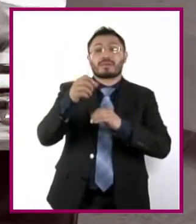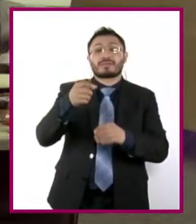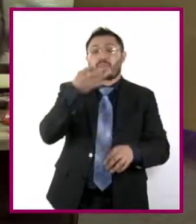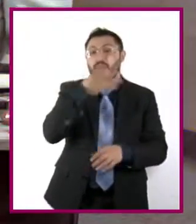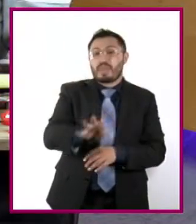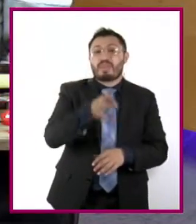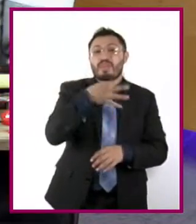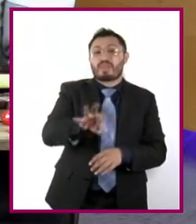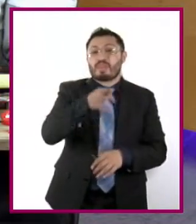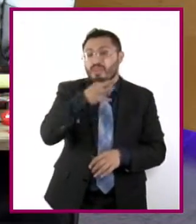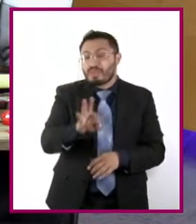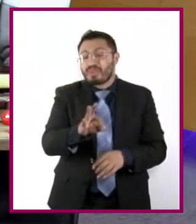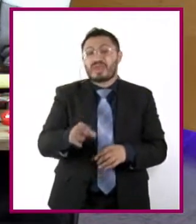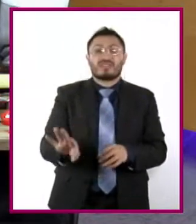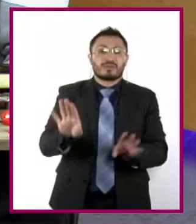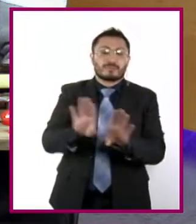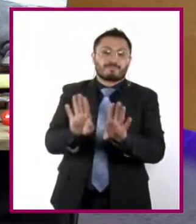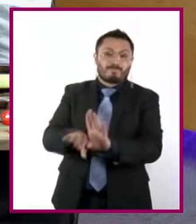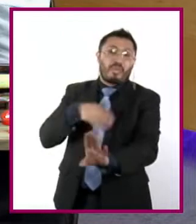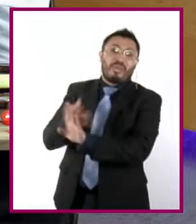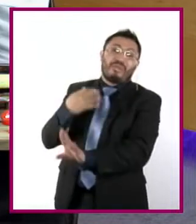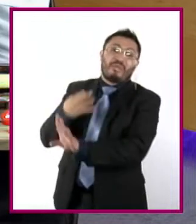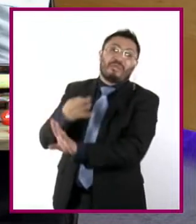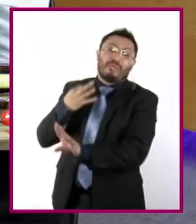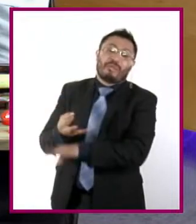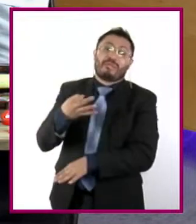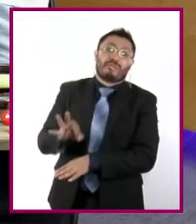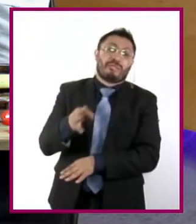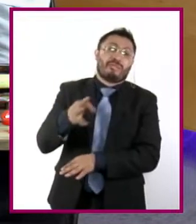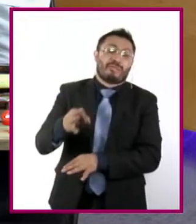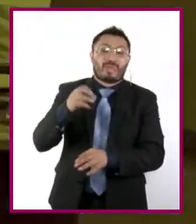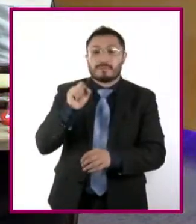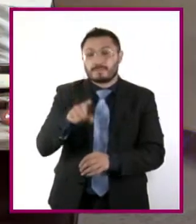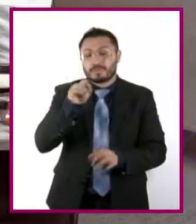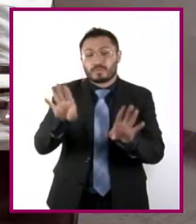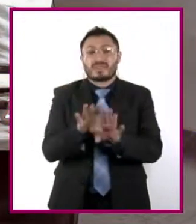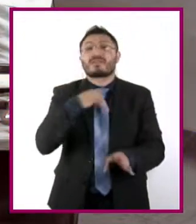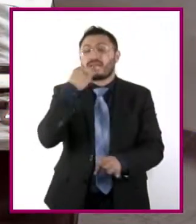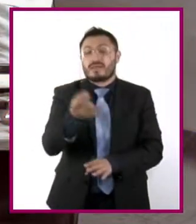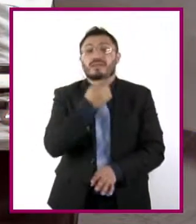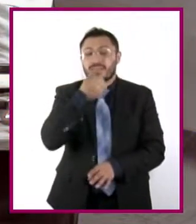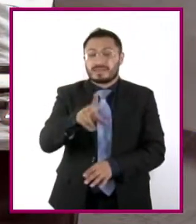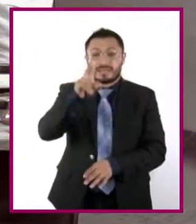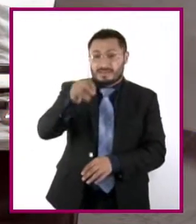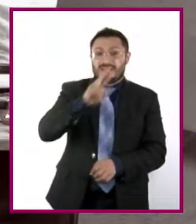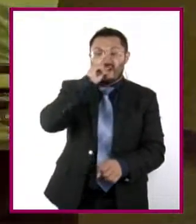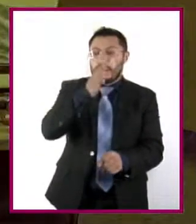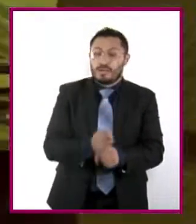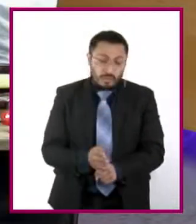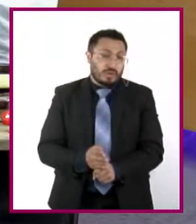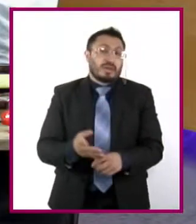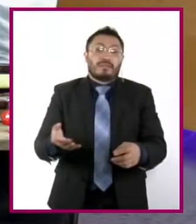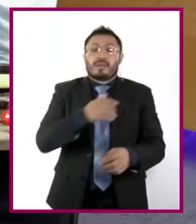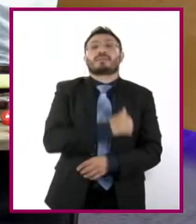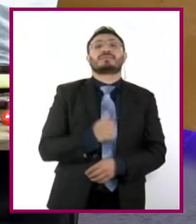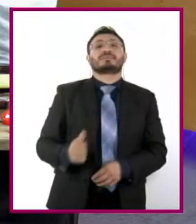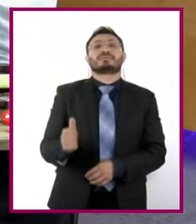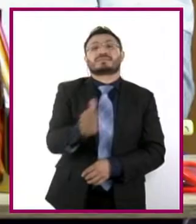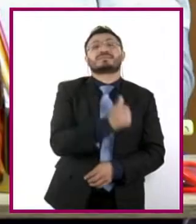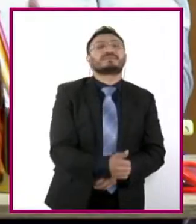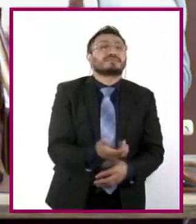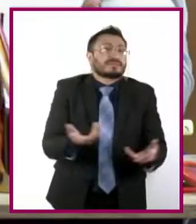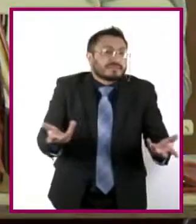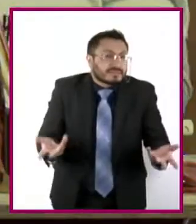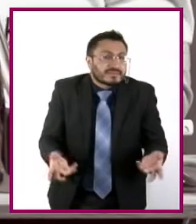insultar, dirigir al otro una expresión ofensiva. También se considera error negar las responsabilidades que a cada quien le corresponde en un